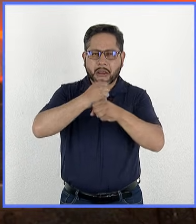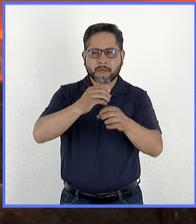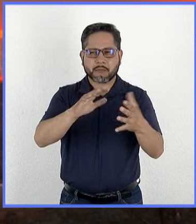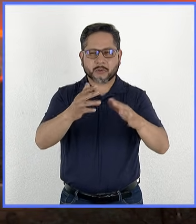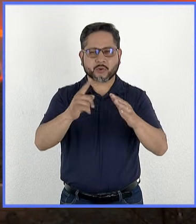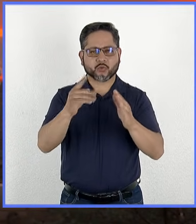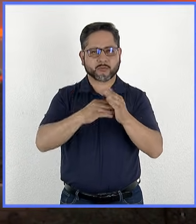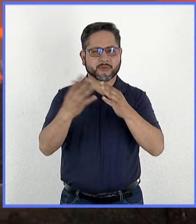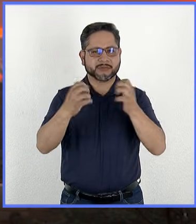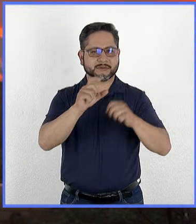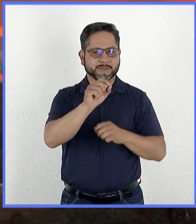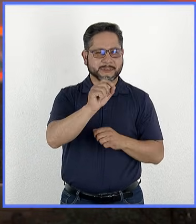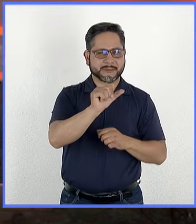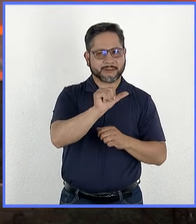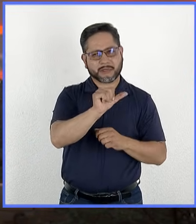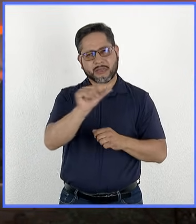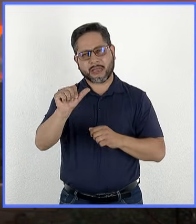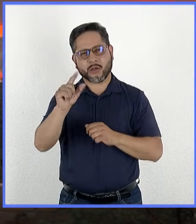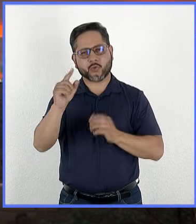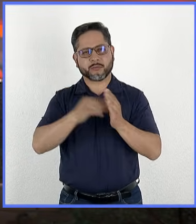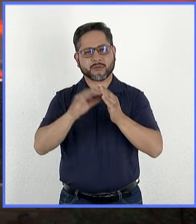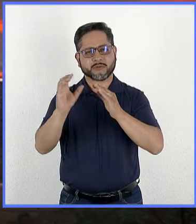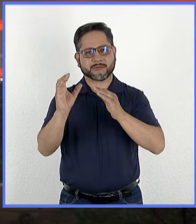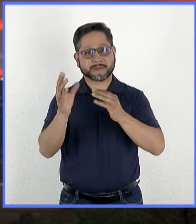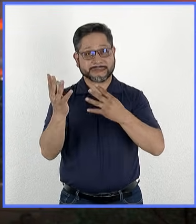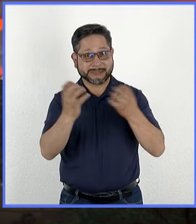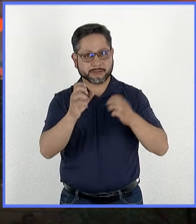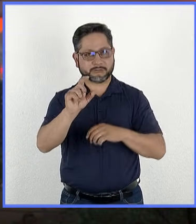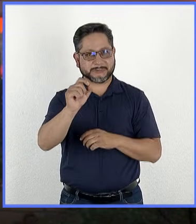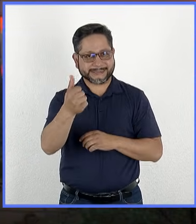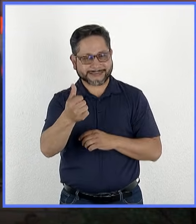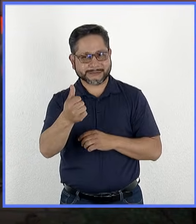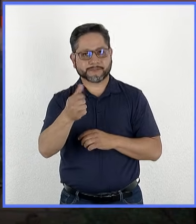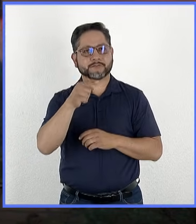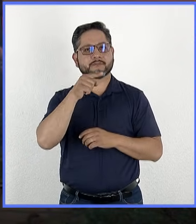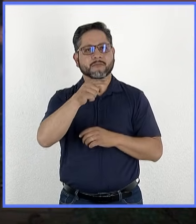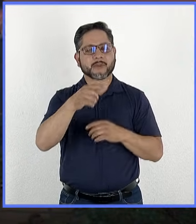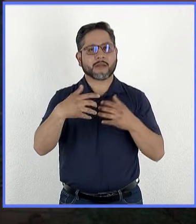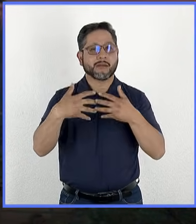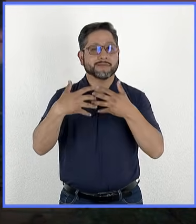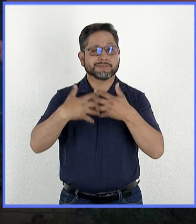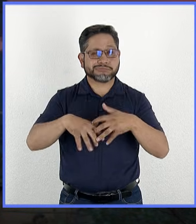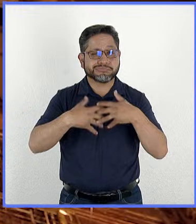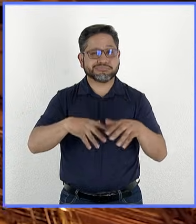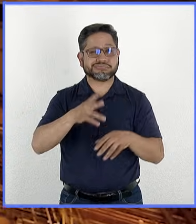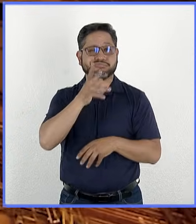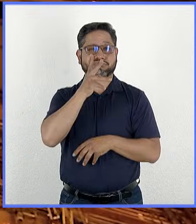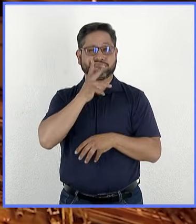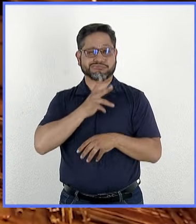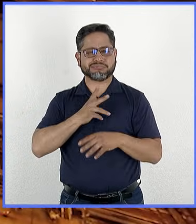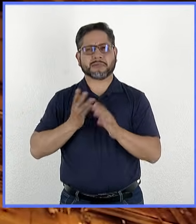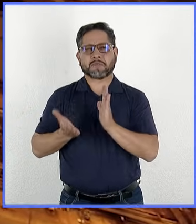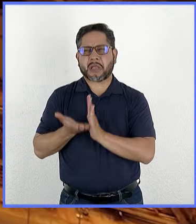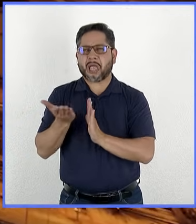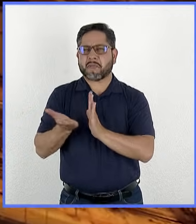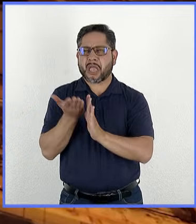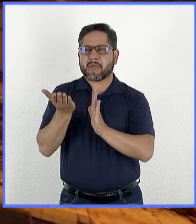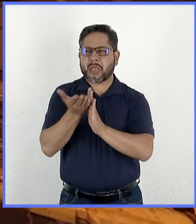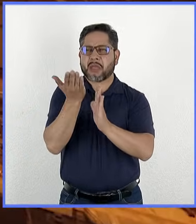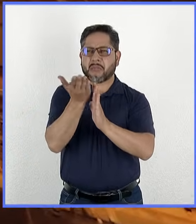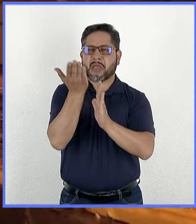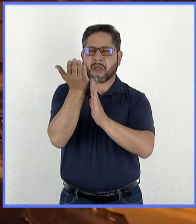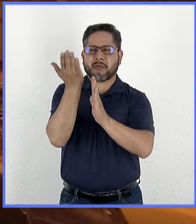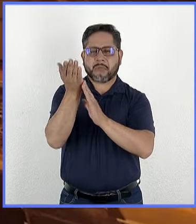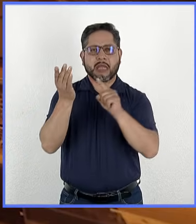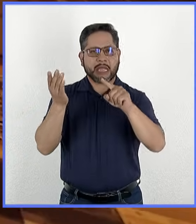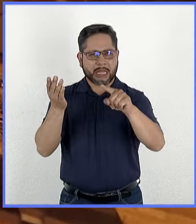años 1920 y 1926, con el auge de la industria petrolera, se construyeron una serie de centros